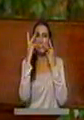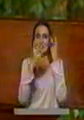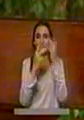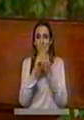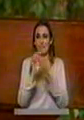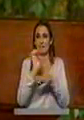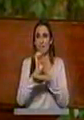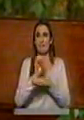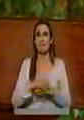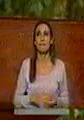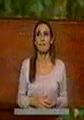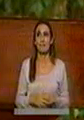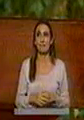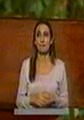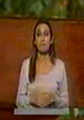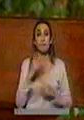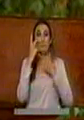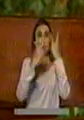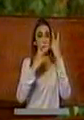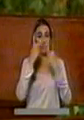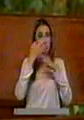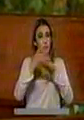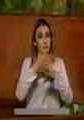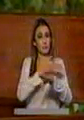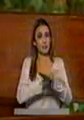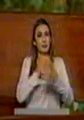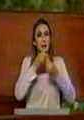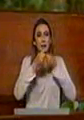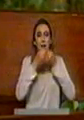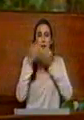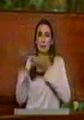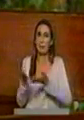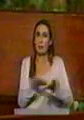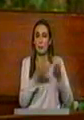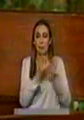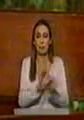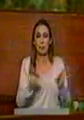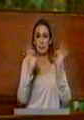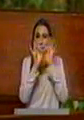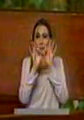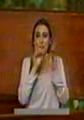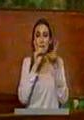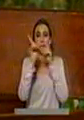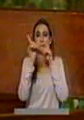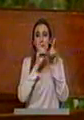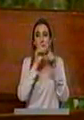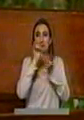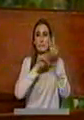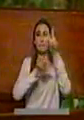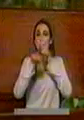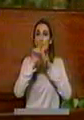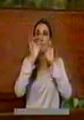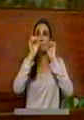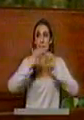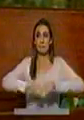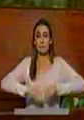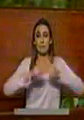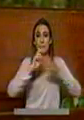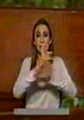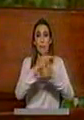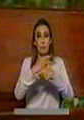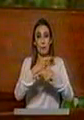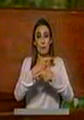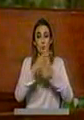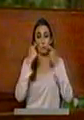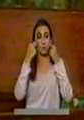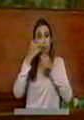nuestro país. Vamos a revisar de inmediato, antes de arrancar con el diálogo, revisemos este video preparado por la producción